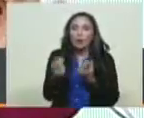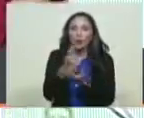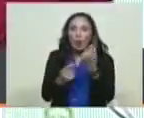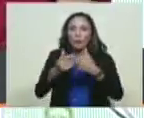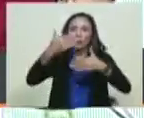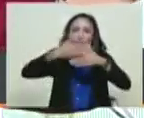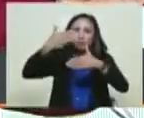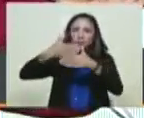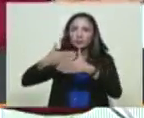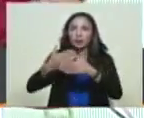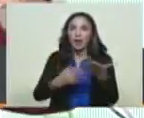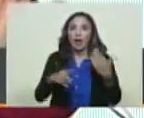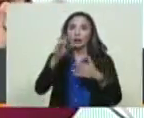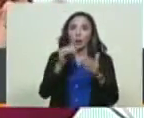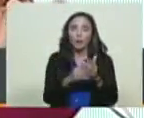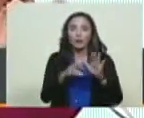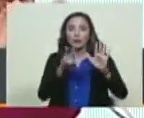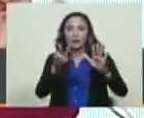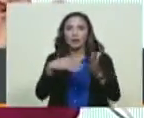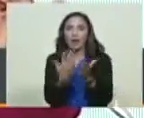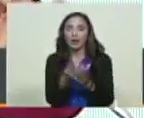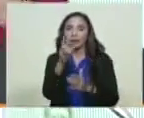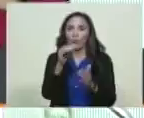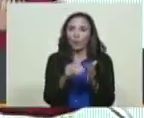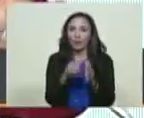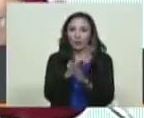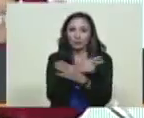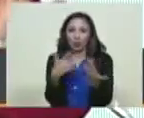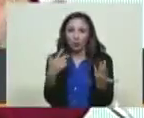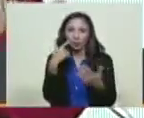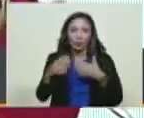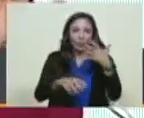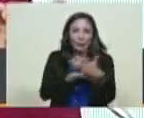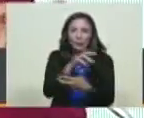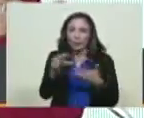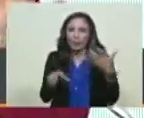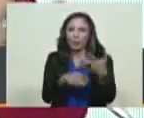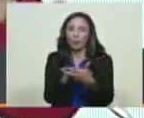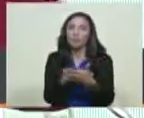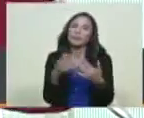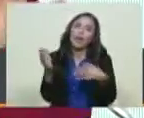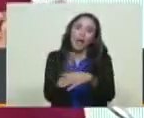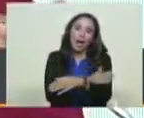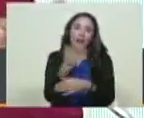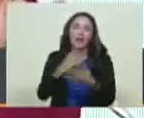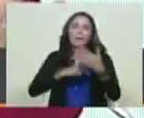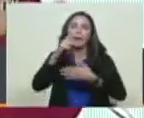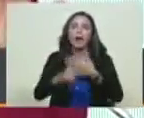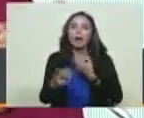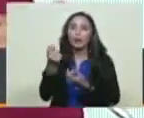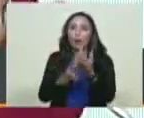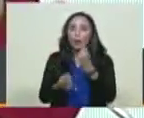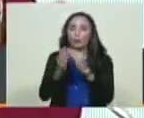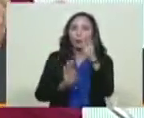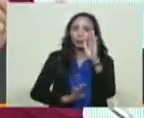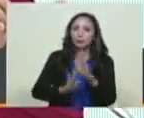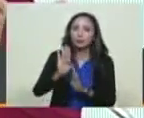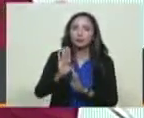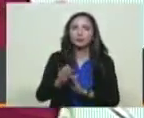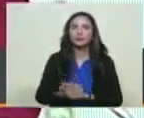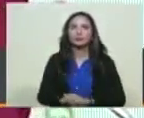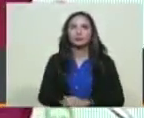económica 2017 2018 antes de que activar el programa de recuperación económica crecimiento y